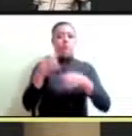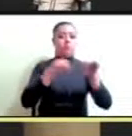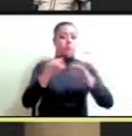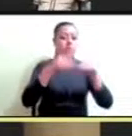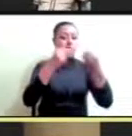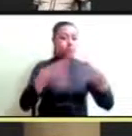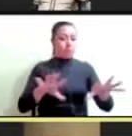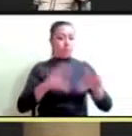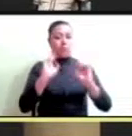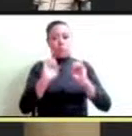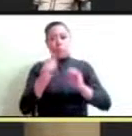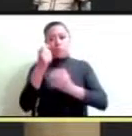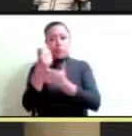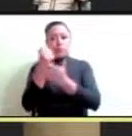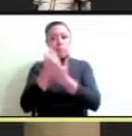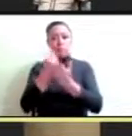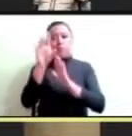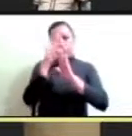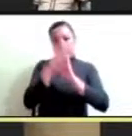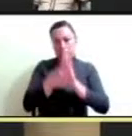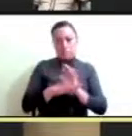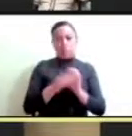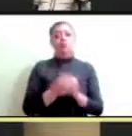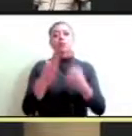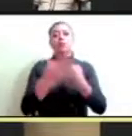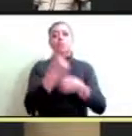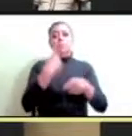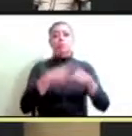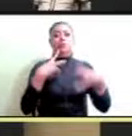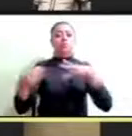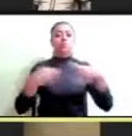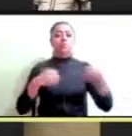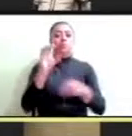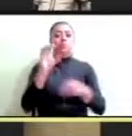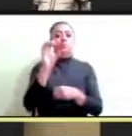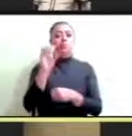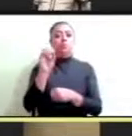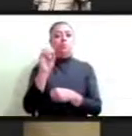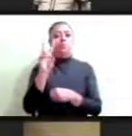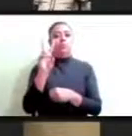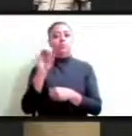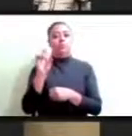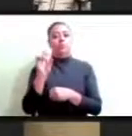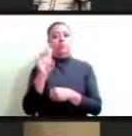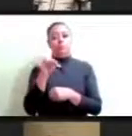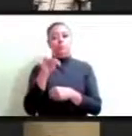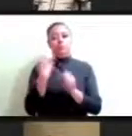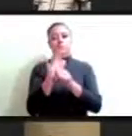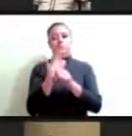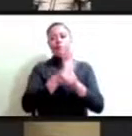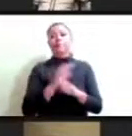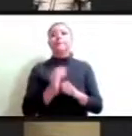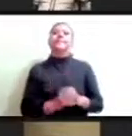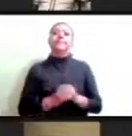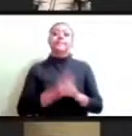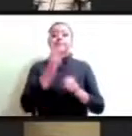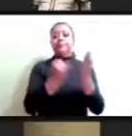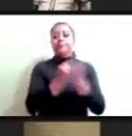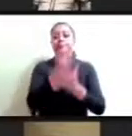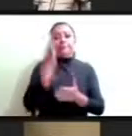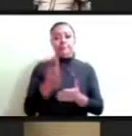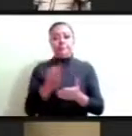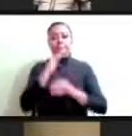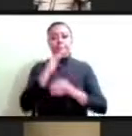de la pandemia COVID-19. Es cuanto, presenta. Gracias. Está a discusión el dictamen. Se abre el registro de